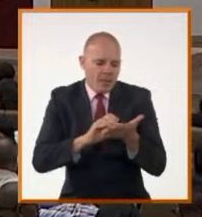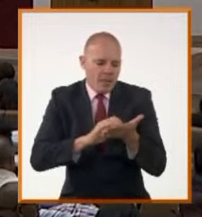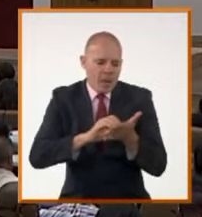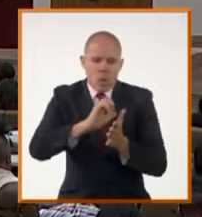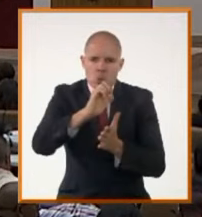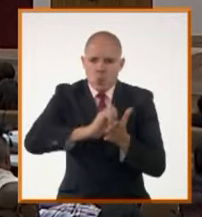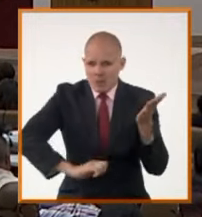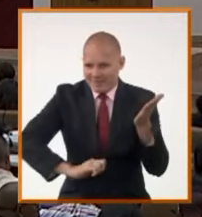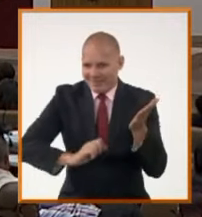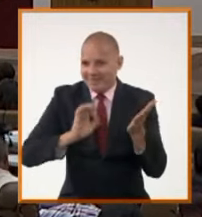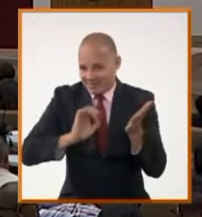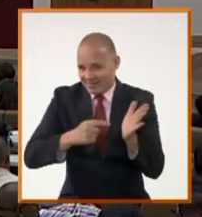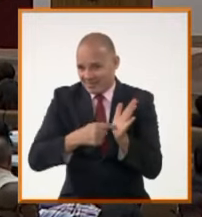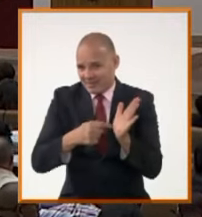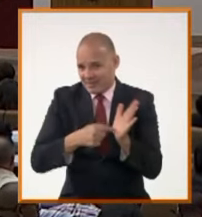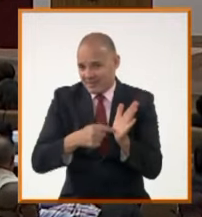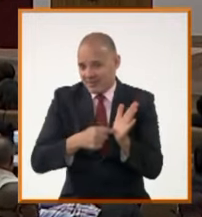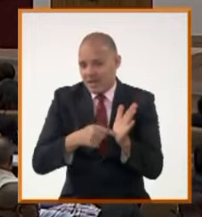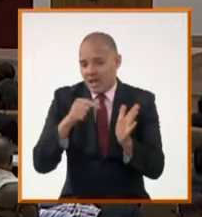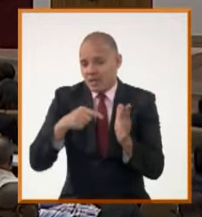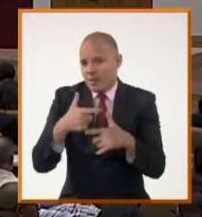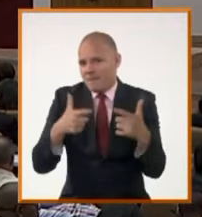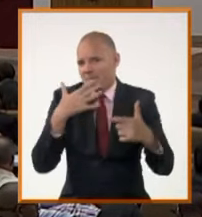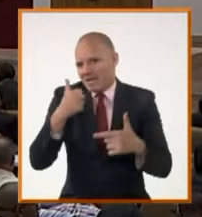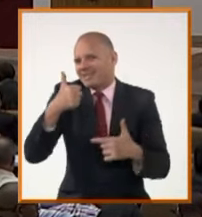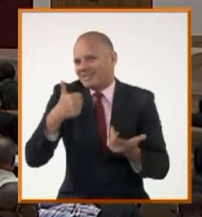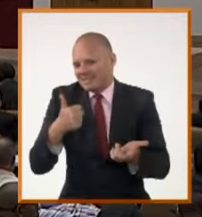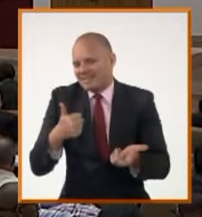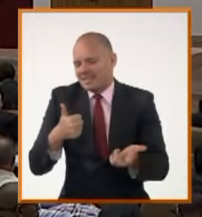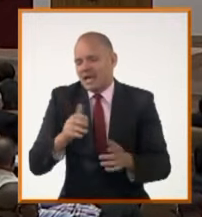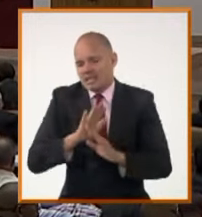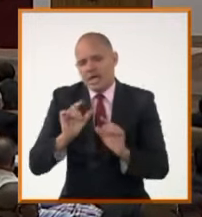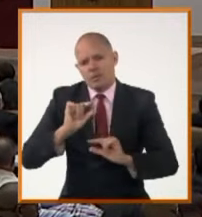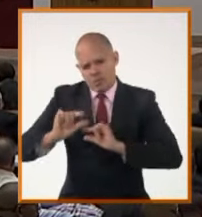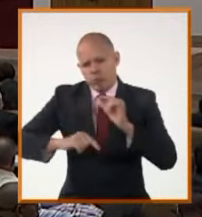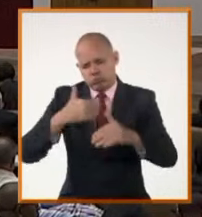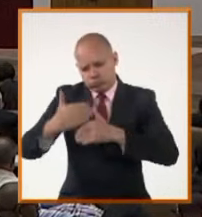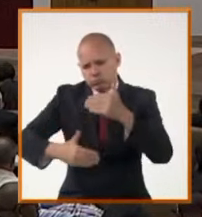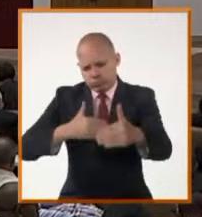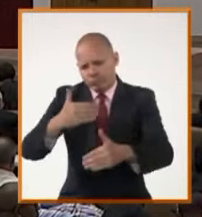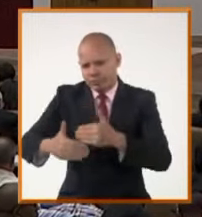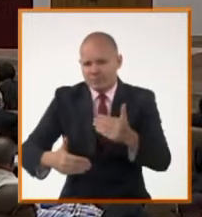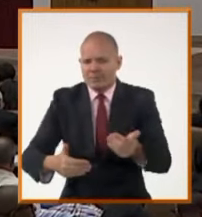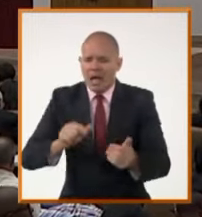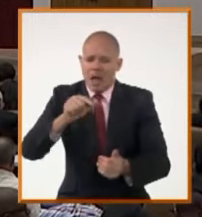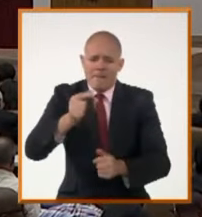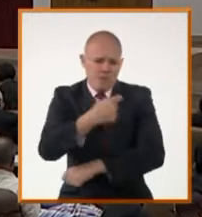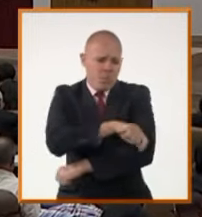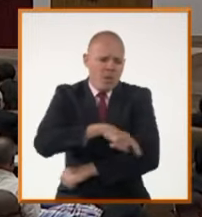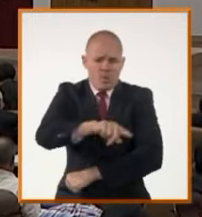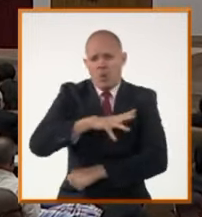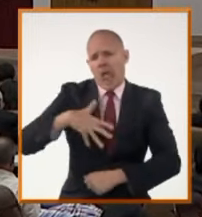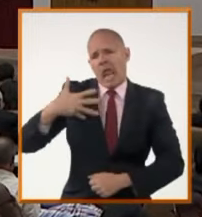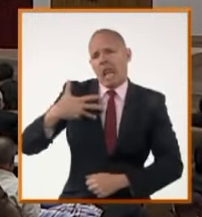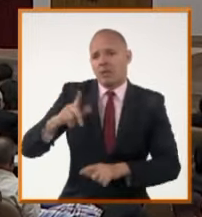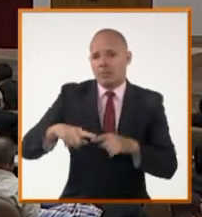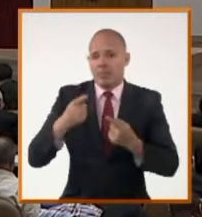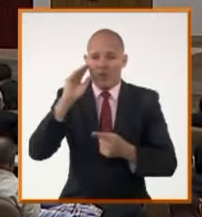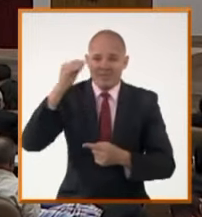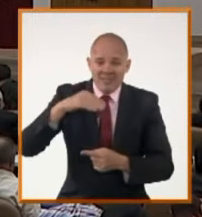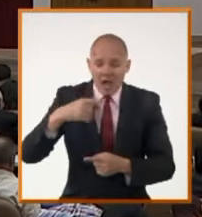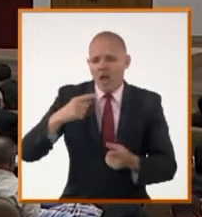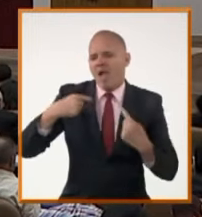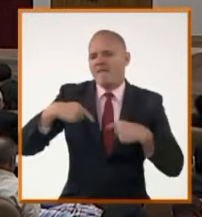del sistema bancario de todas sus oficinas. Igual que una prioridad tiene que ser los sistemas de